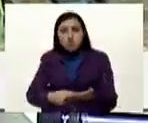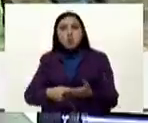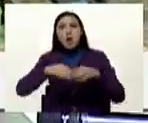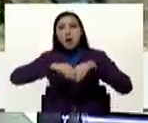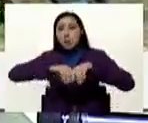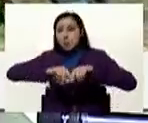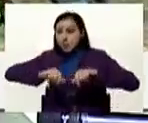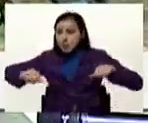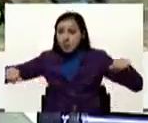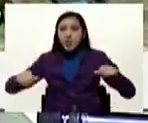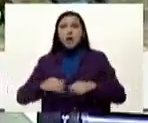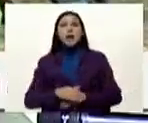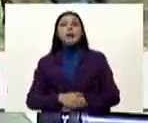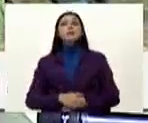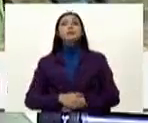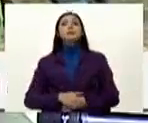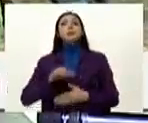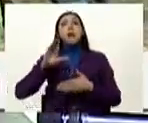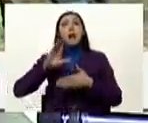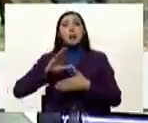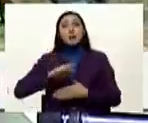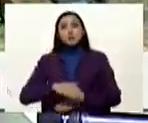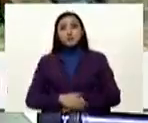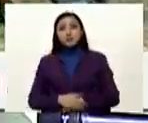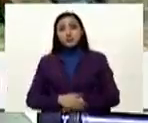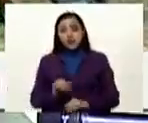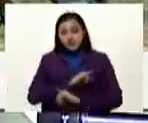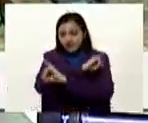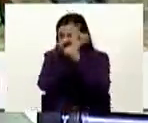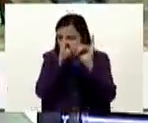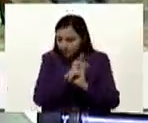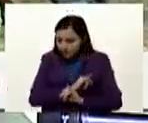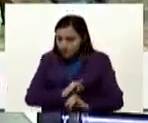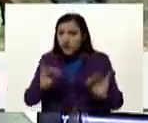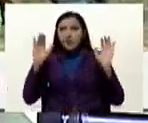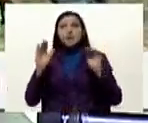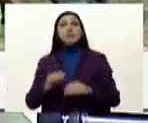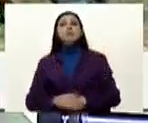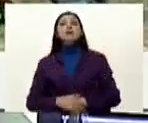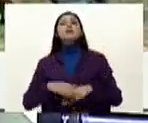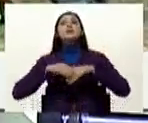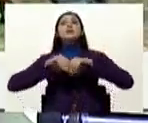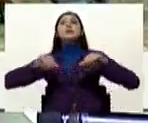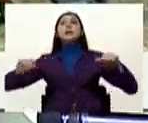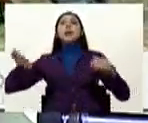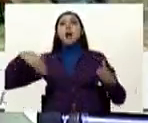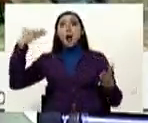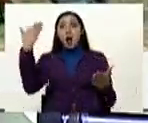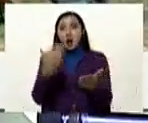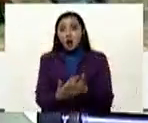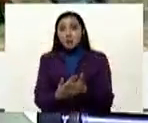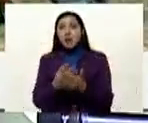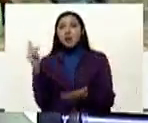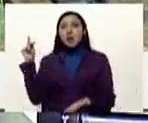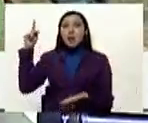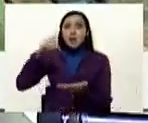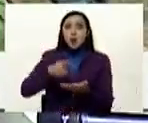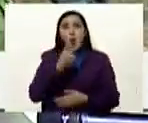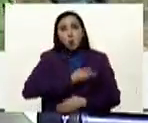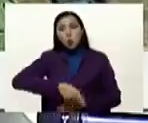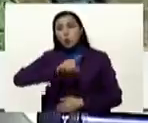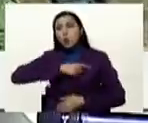tierras indoamericanas. Felices tierras indoamericanas, hasta que llegó el colonialismo